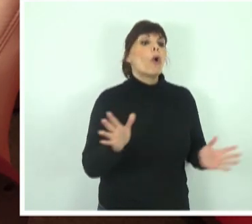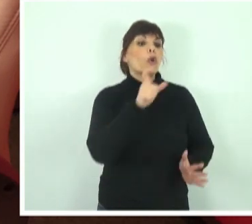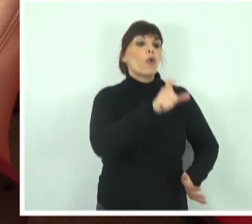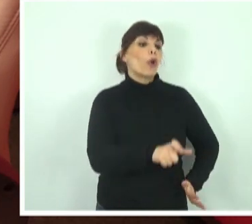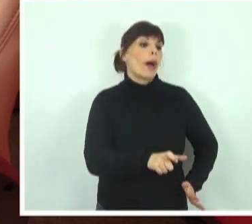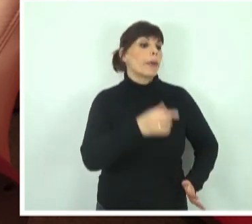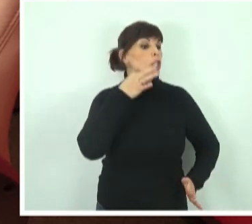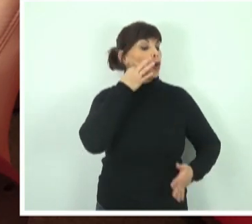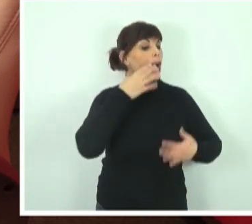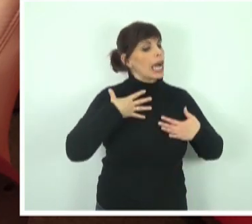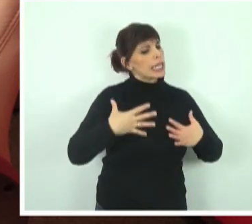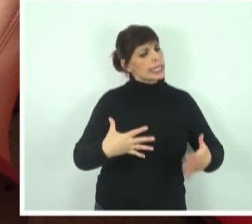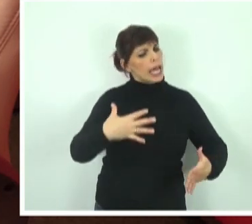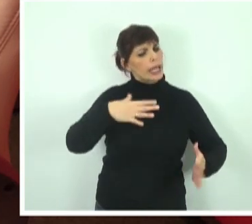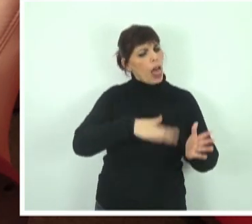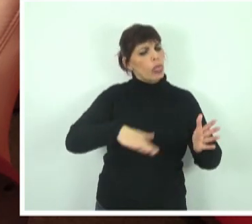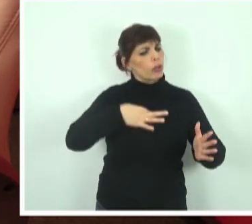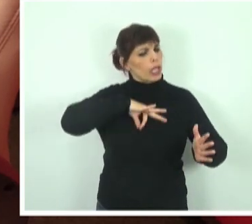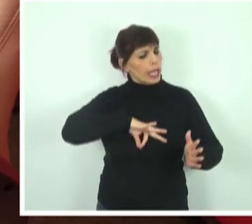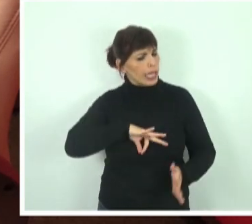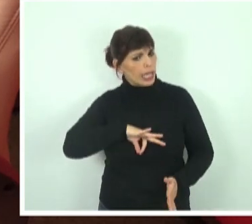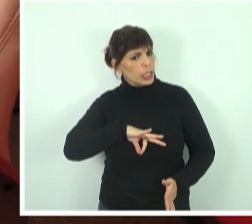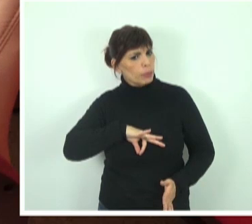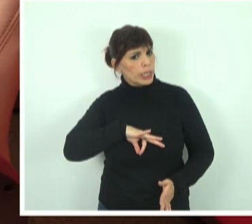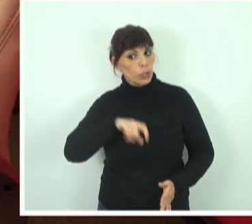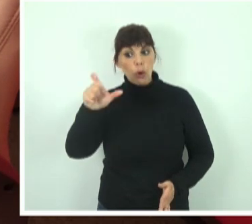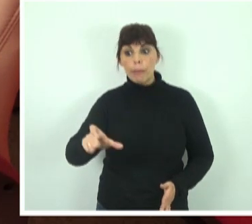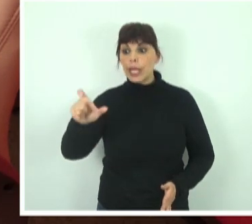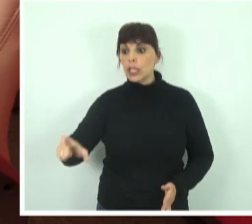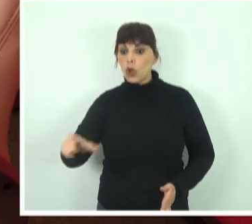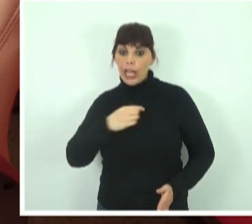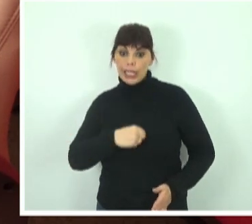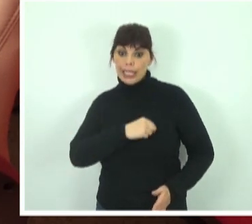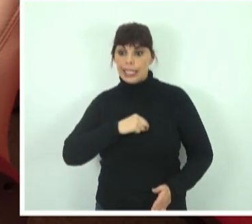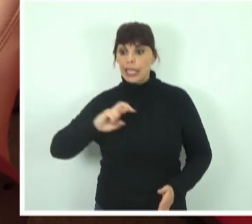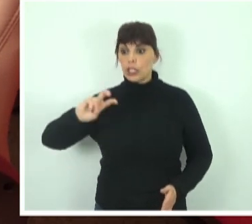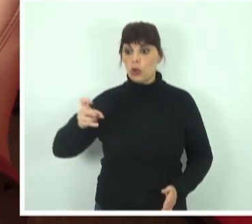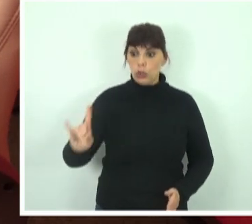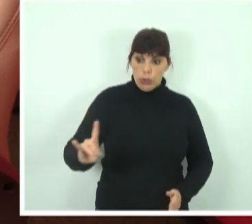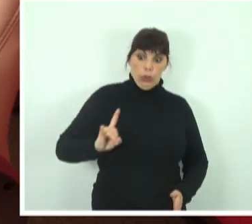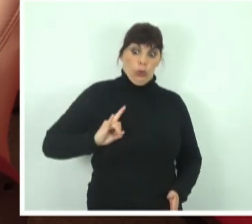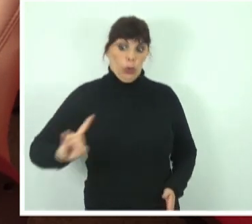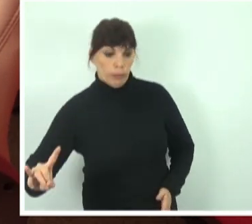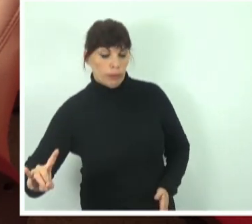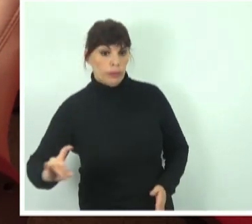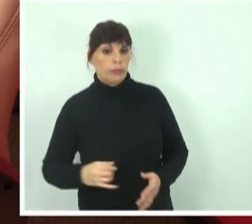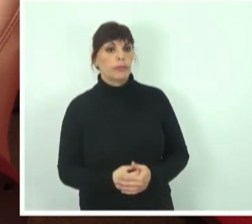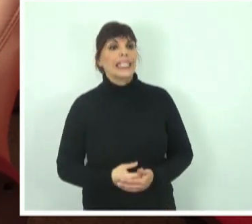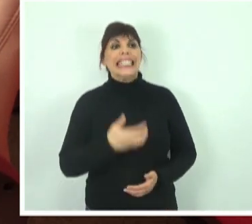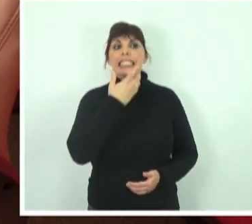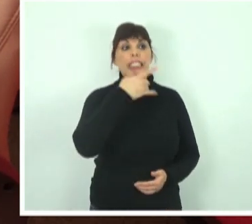atraído por otros cristianos. Si no eres atraído por otros cristianos, ten